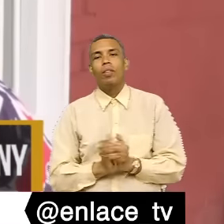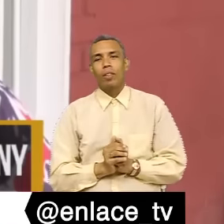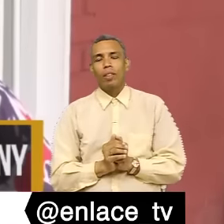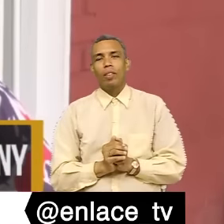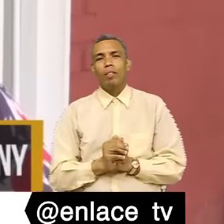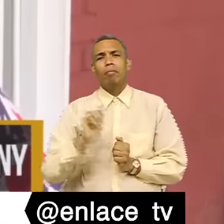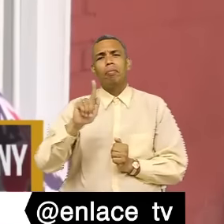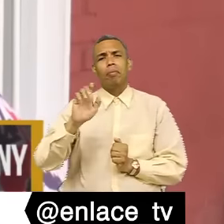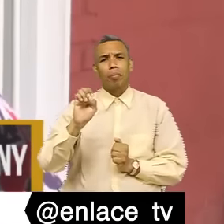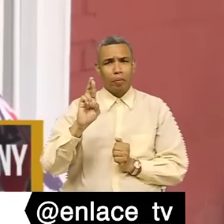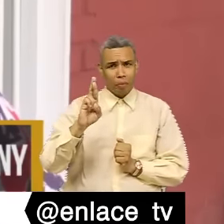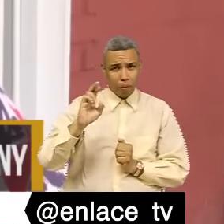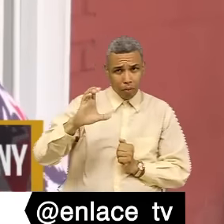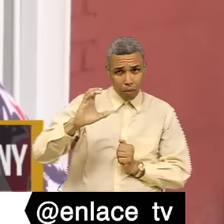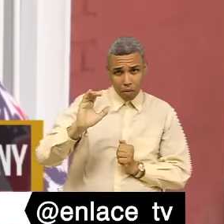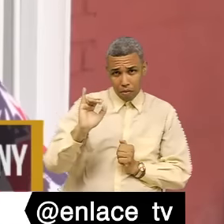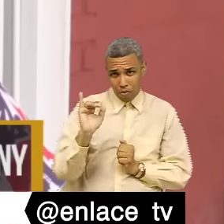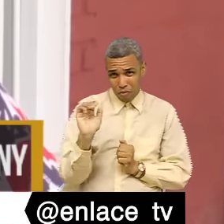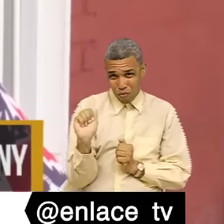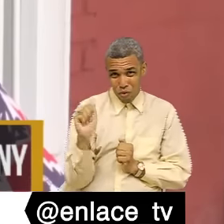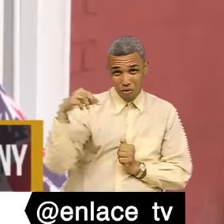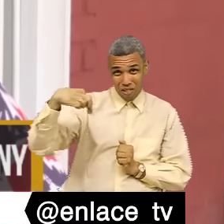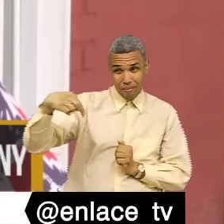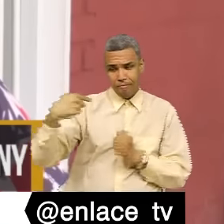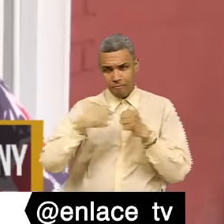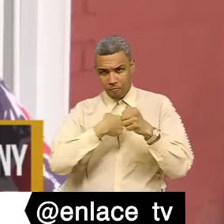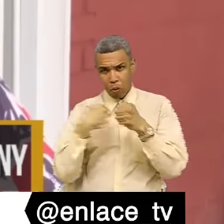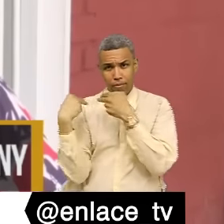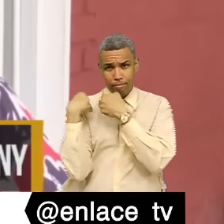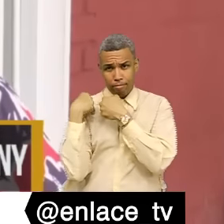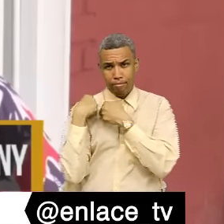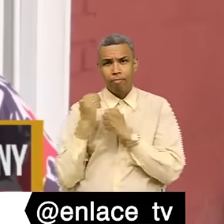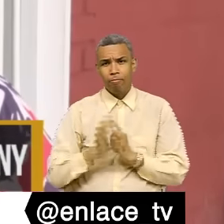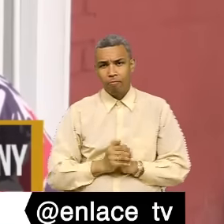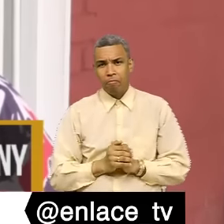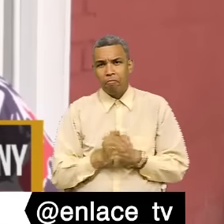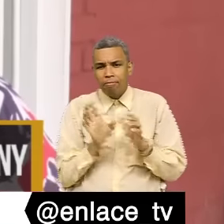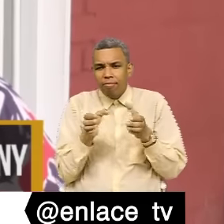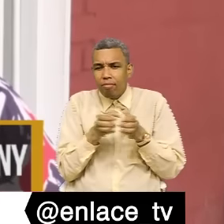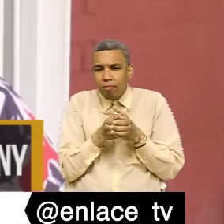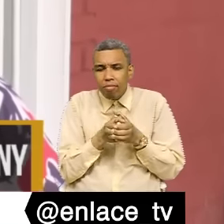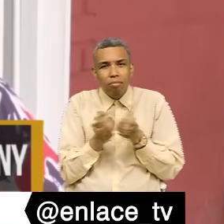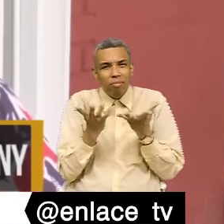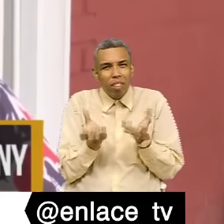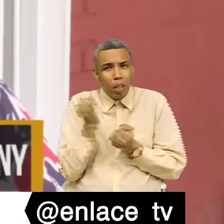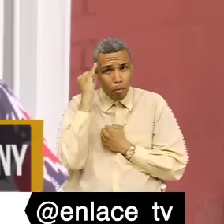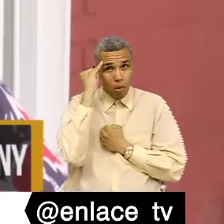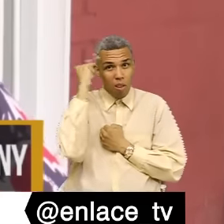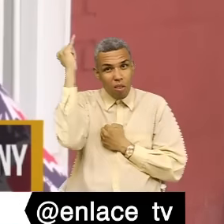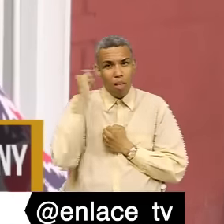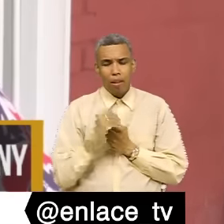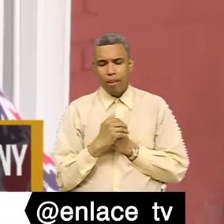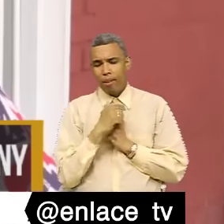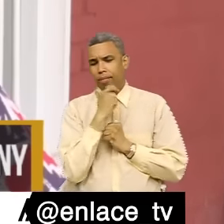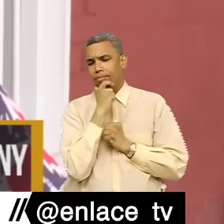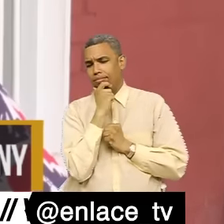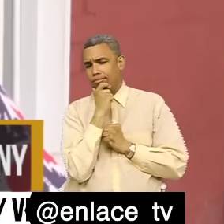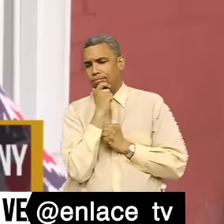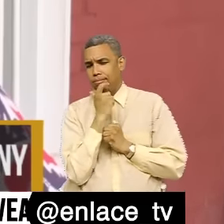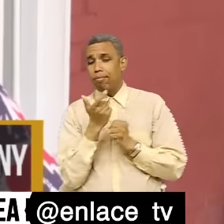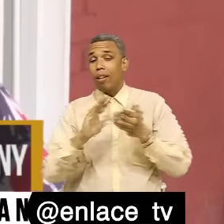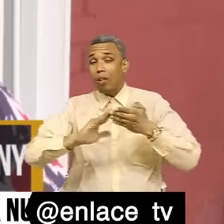cual pues hago representación. Desde esta mesa queremos crear mecanismos y estrategias que garanticen la